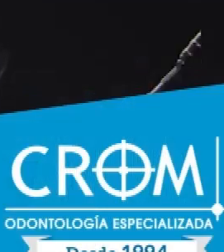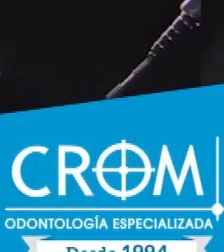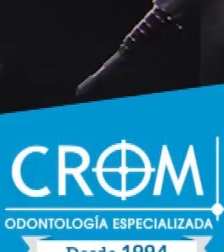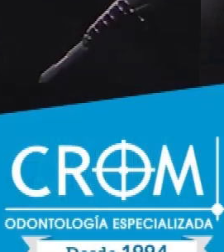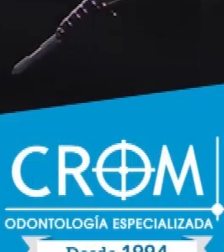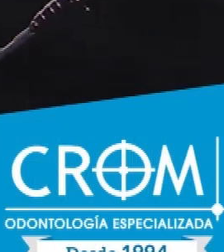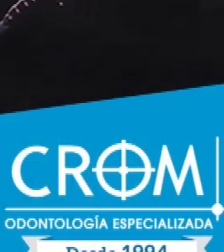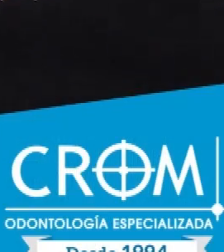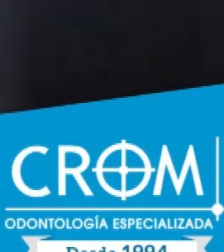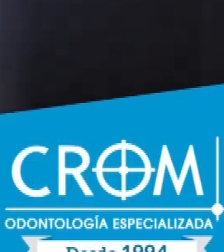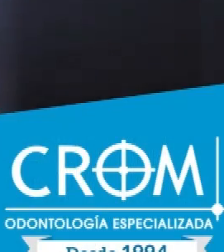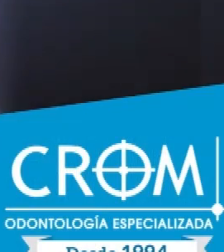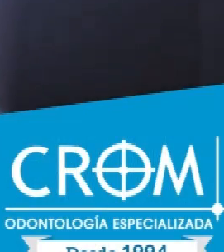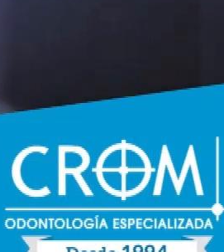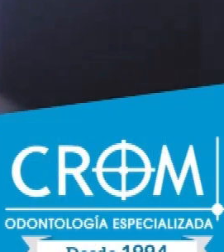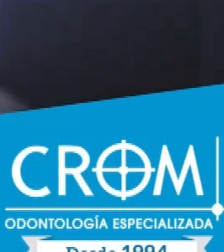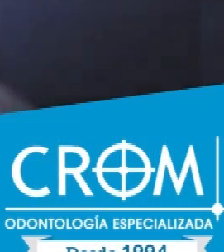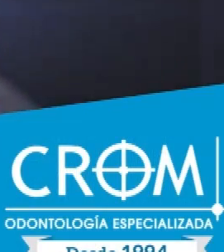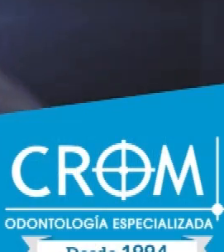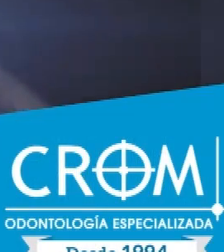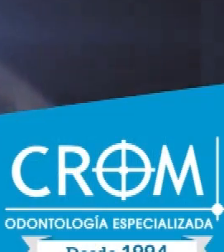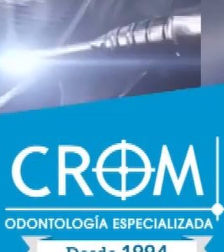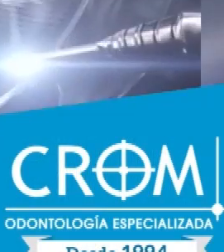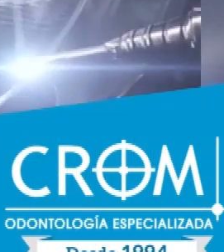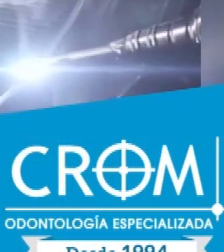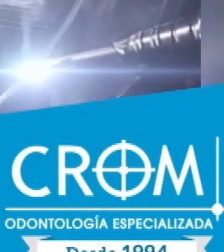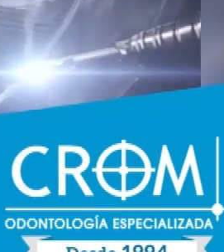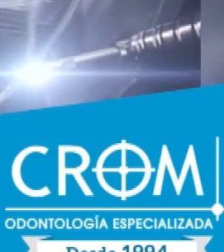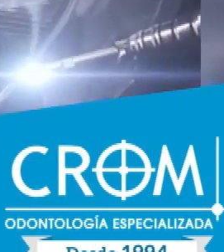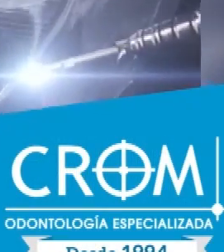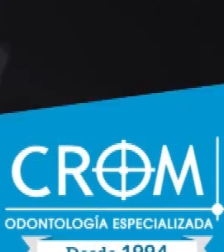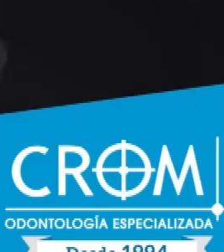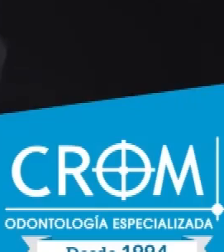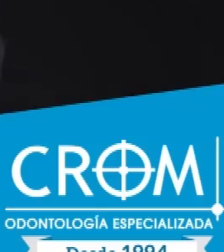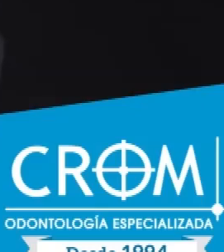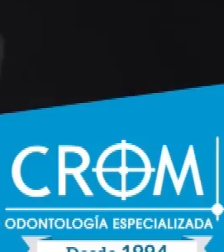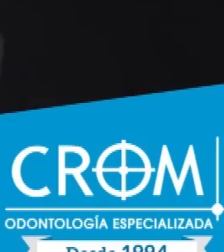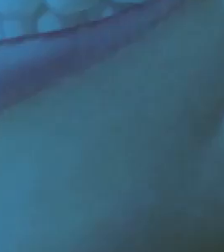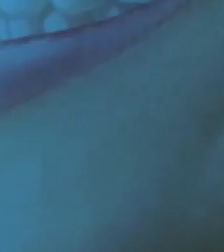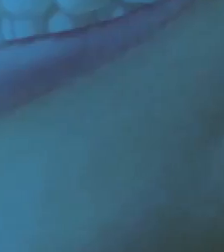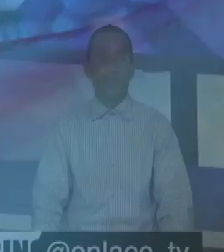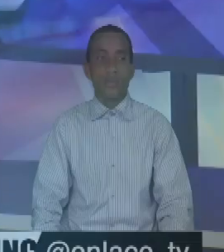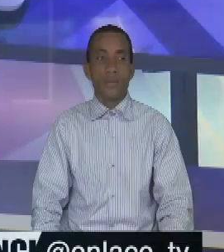muy visibles. Luce tu sonrisa, no tus brackets. Chrome, odontología especializada.